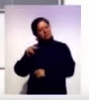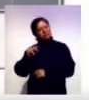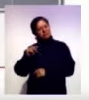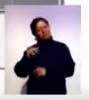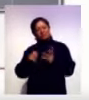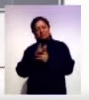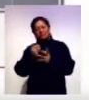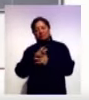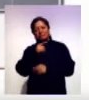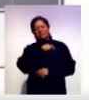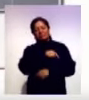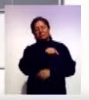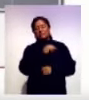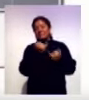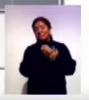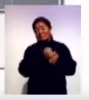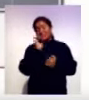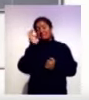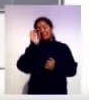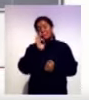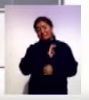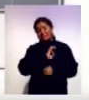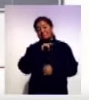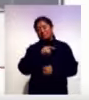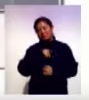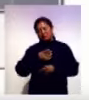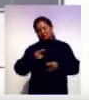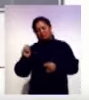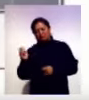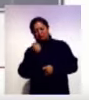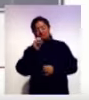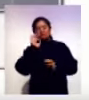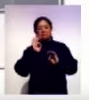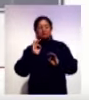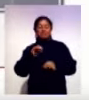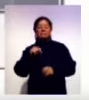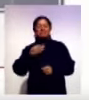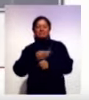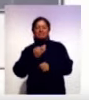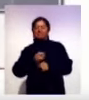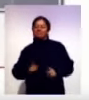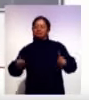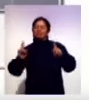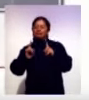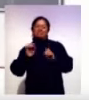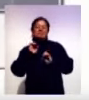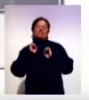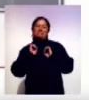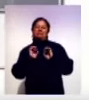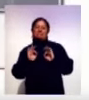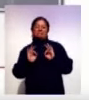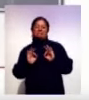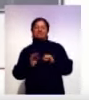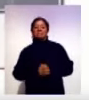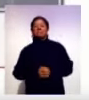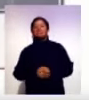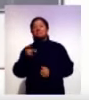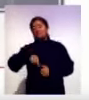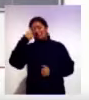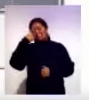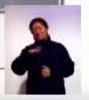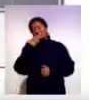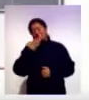de tenistas que puede dar la campanada y que tiene muy buena calidad, así que va a ser de primer mundo este partido. No, y aquí en México, pues qué bueno. Pepe, vamos